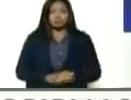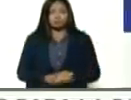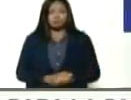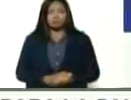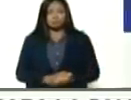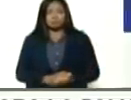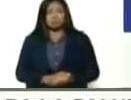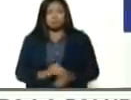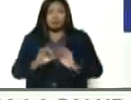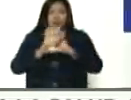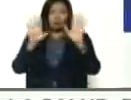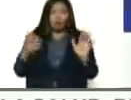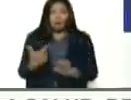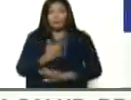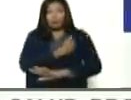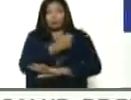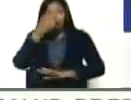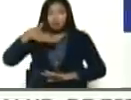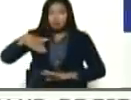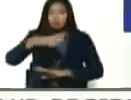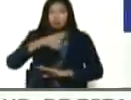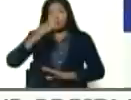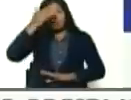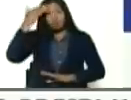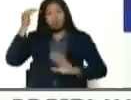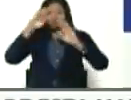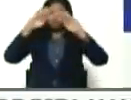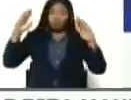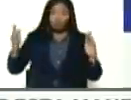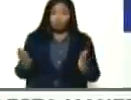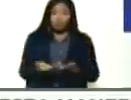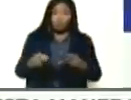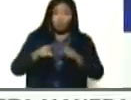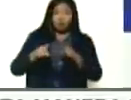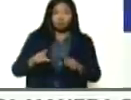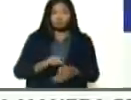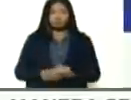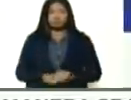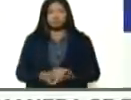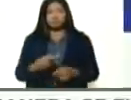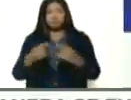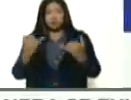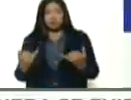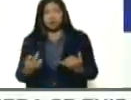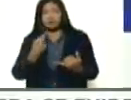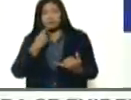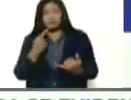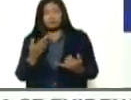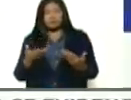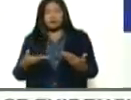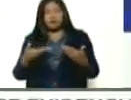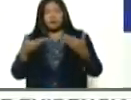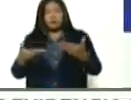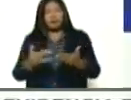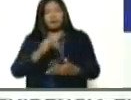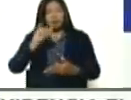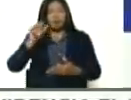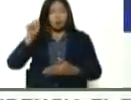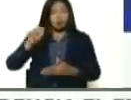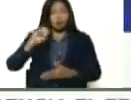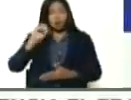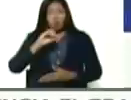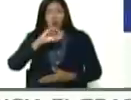han vacunado a su población pero se ha olvidado del mundo ahora dice que van a donar en junio julio